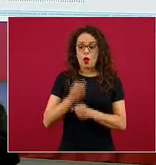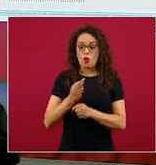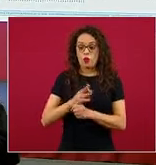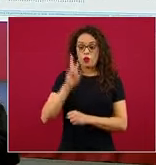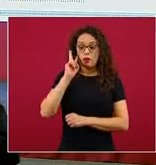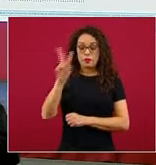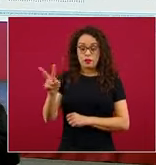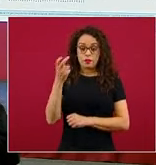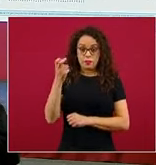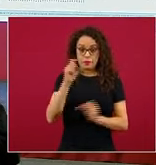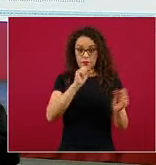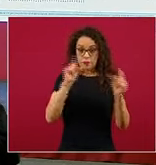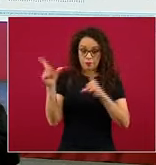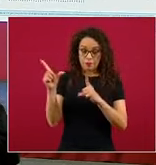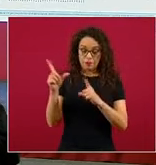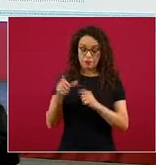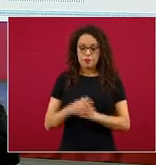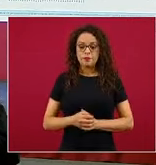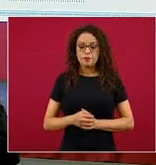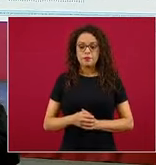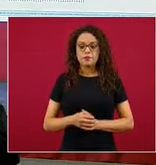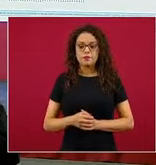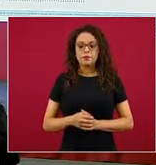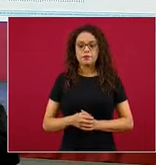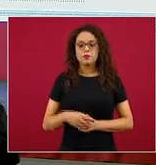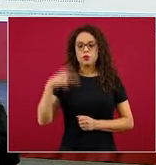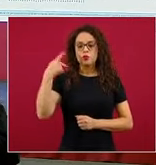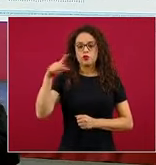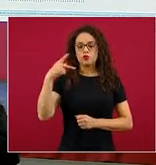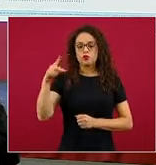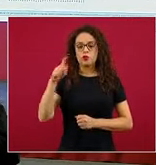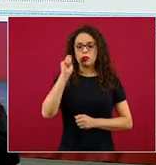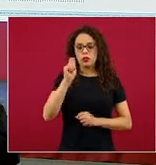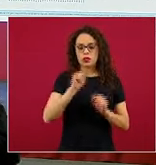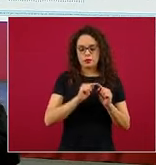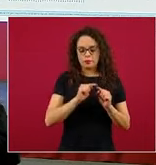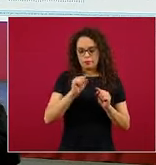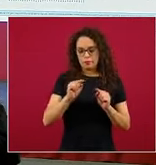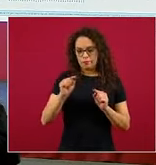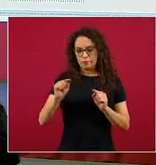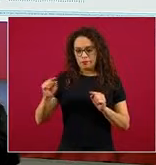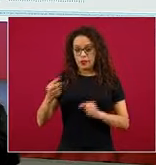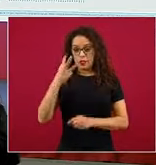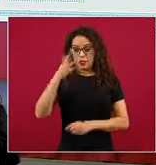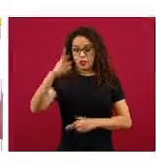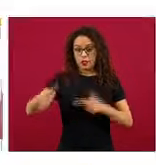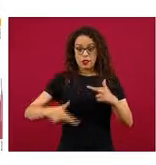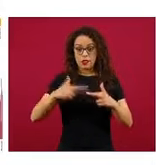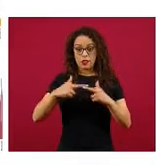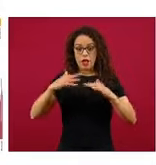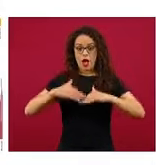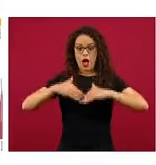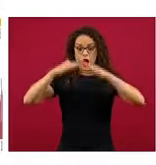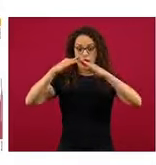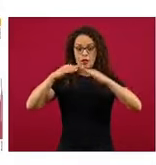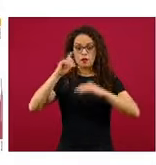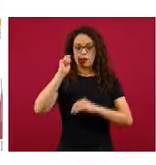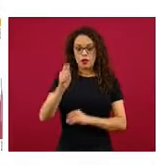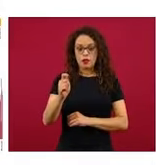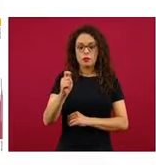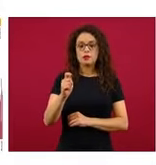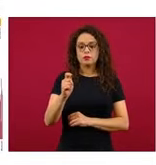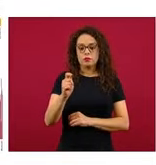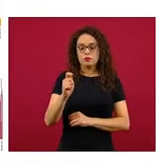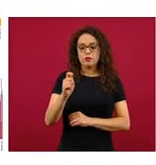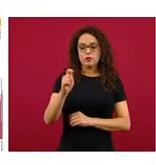ahora el comportamiento de las curvas epidémicas, una constante que hemos visto: las 3 regiones en la parte superior, Mediterráneo Oriental, África